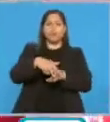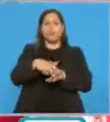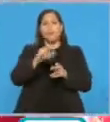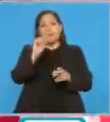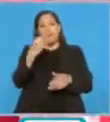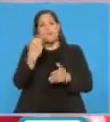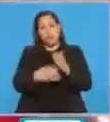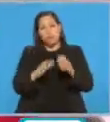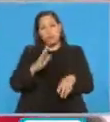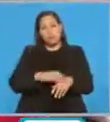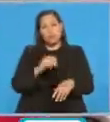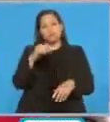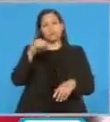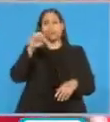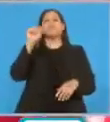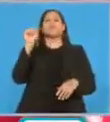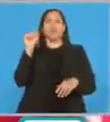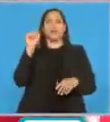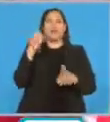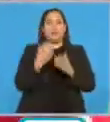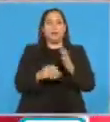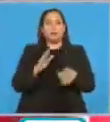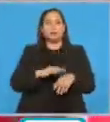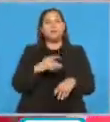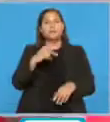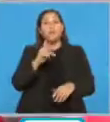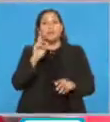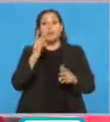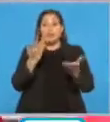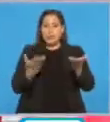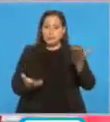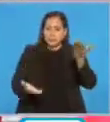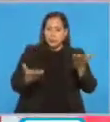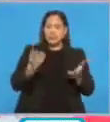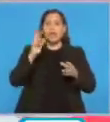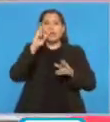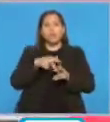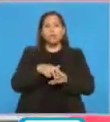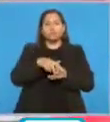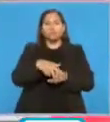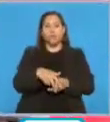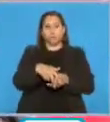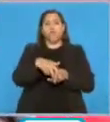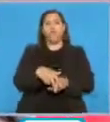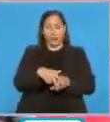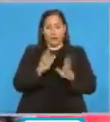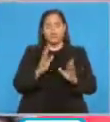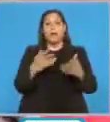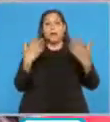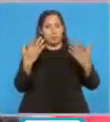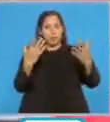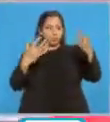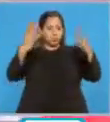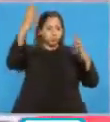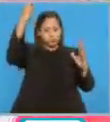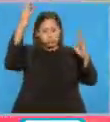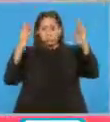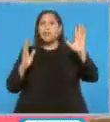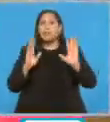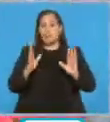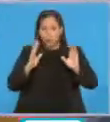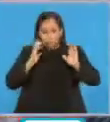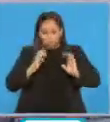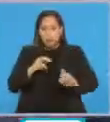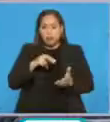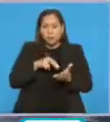problemas de postura, de columna, pero ya se equilibra, ya trota en el caballo, ya mueve sus manos, ya puede caminar solita